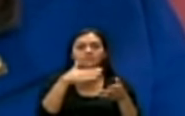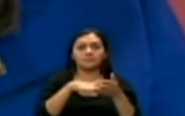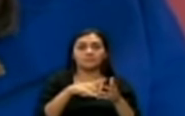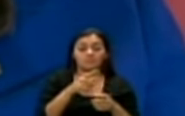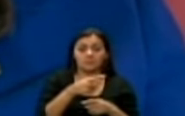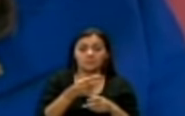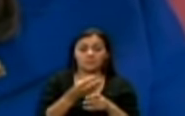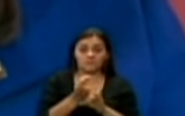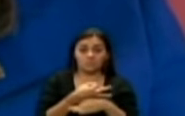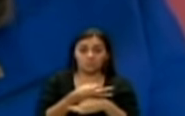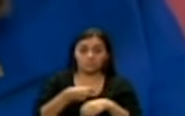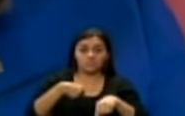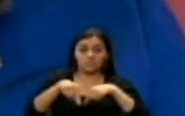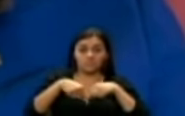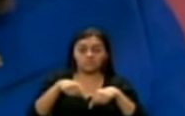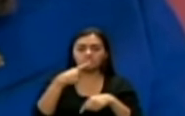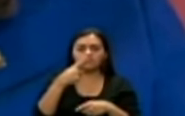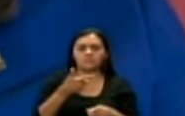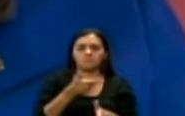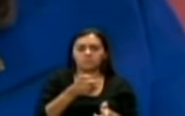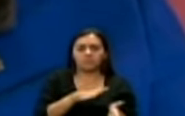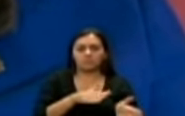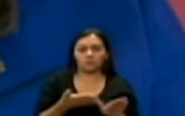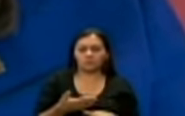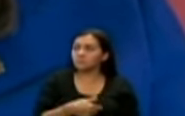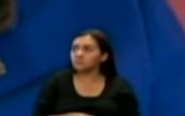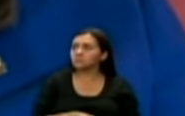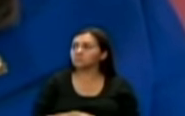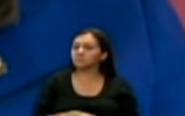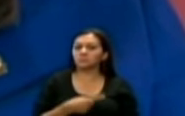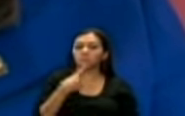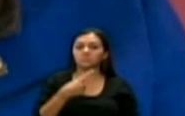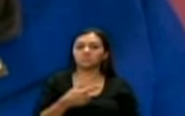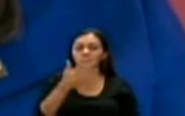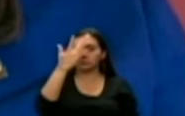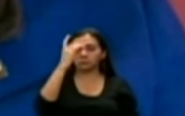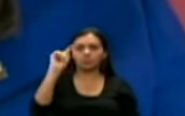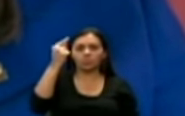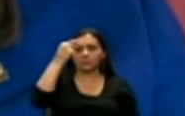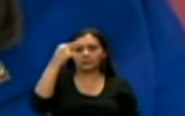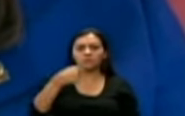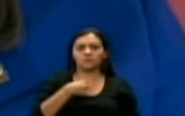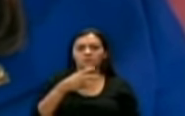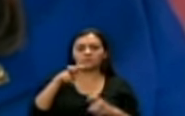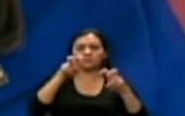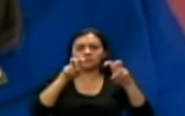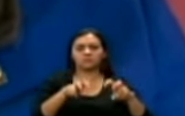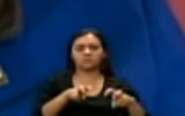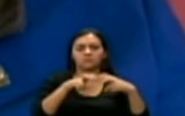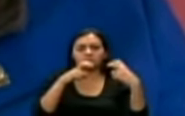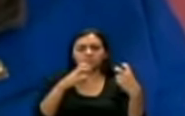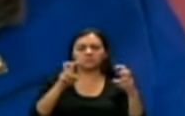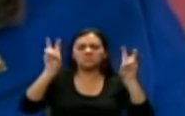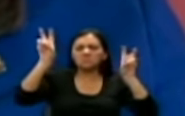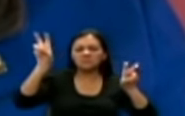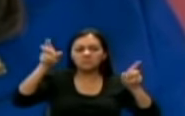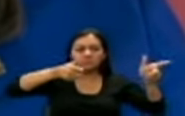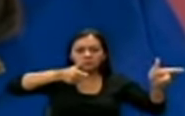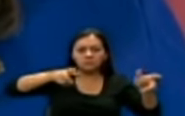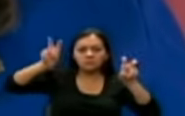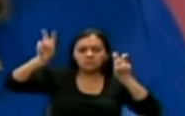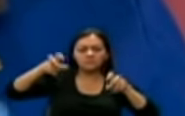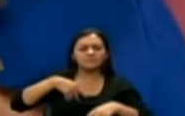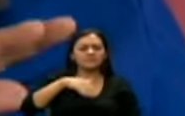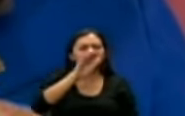funcionar el transporte los mataban. Era precisamente porque quieren obligar al gobierno a sentarse a dialogar las maras y pandillas, temas